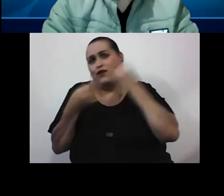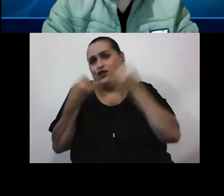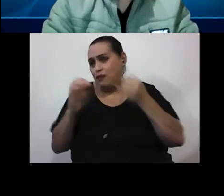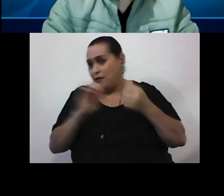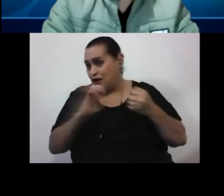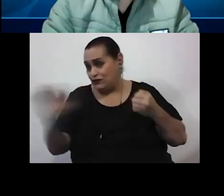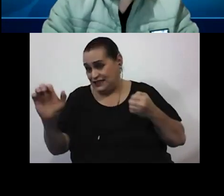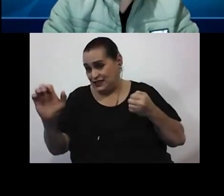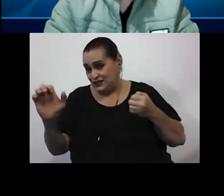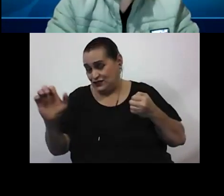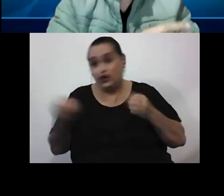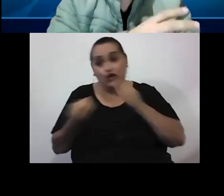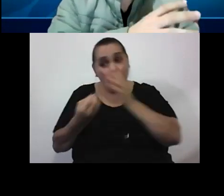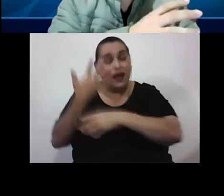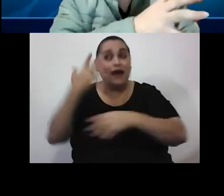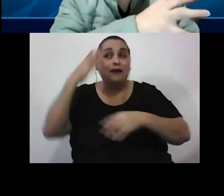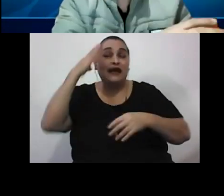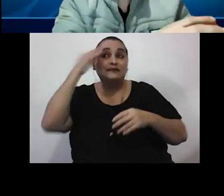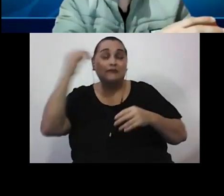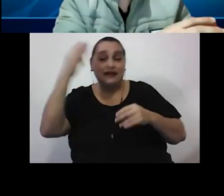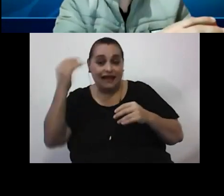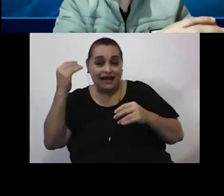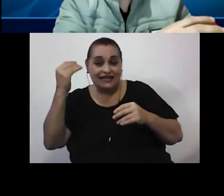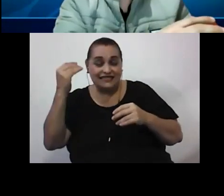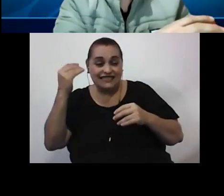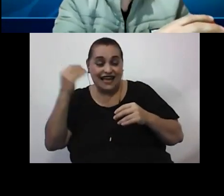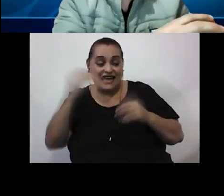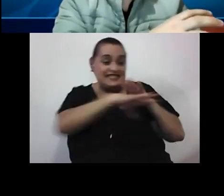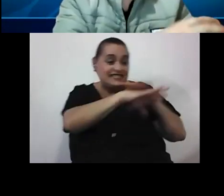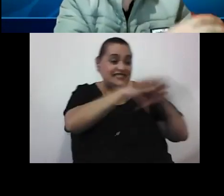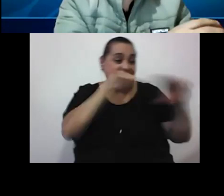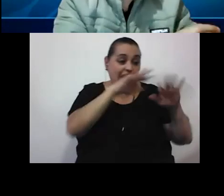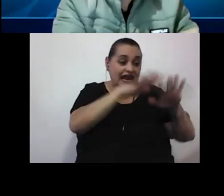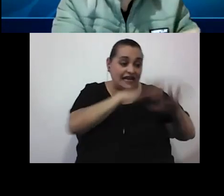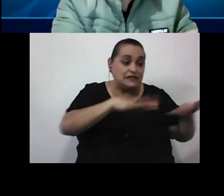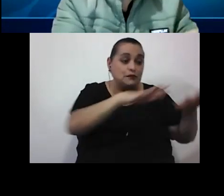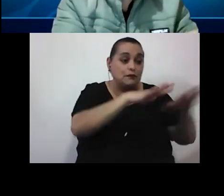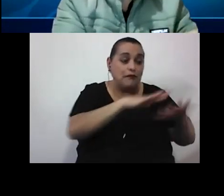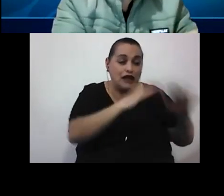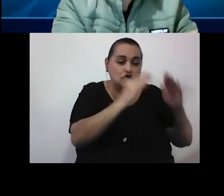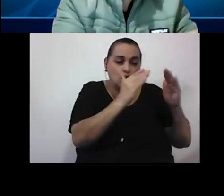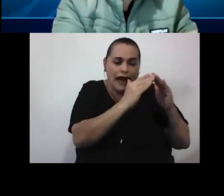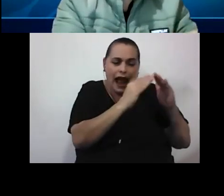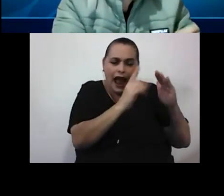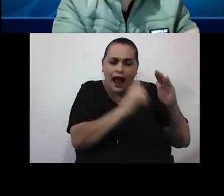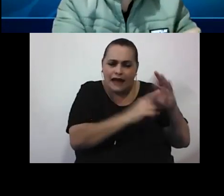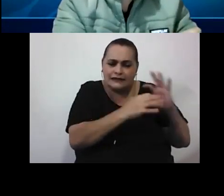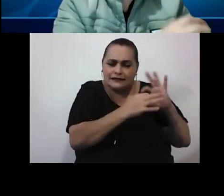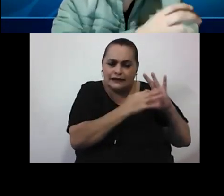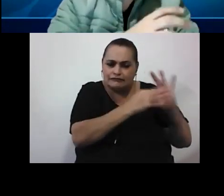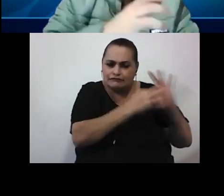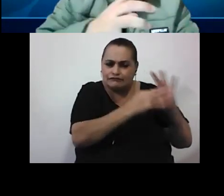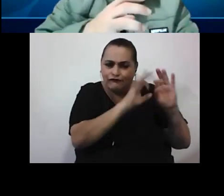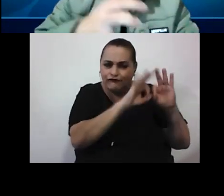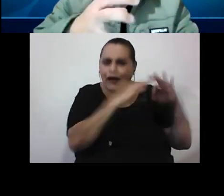Es una nueva experiencia, es salir de un espacio donde se ha vinculado mucho con un entorno familiar